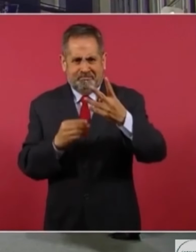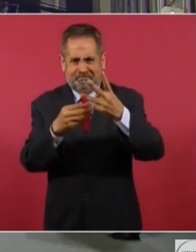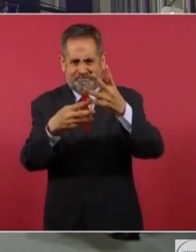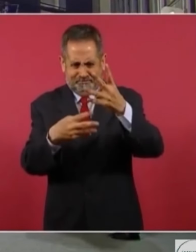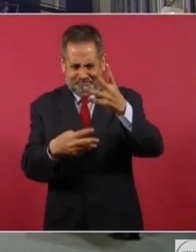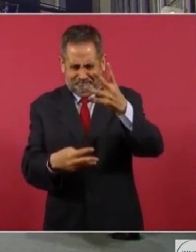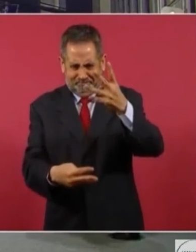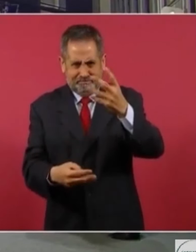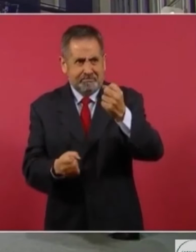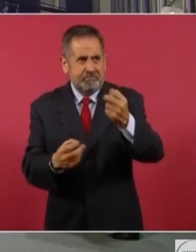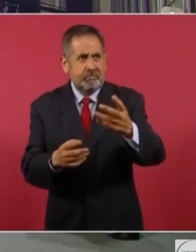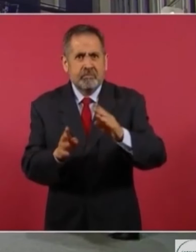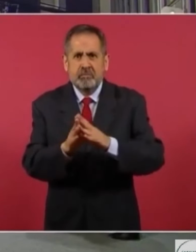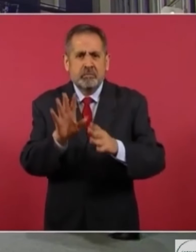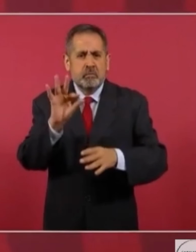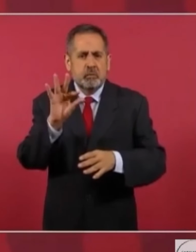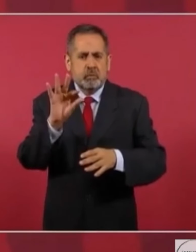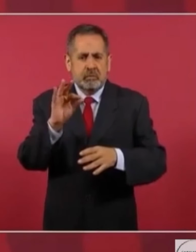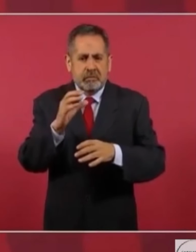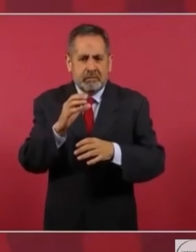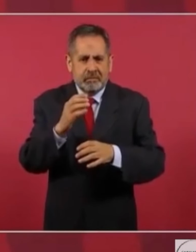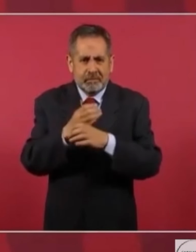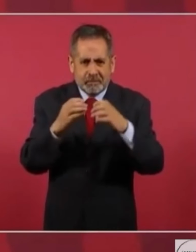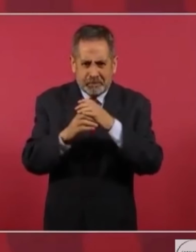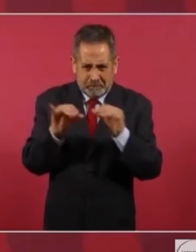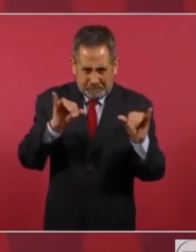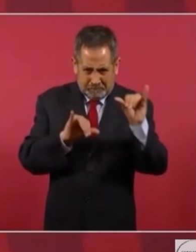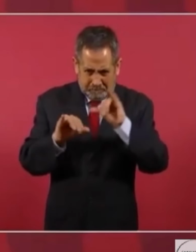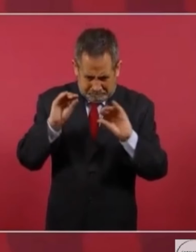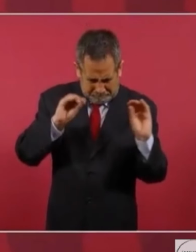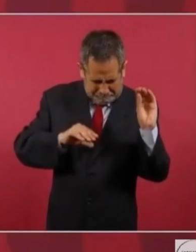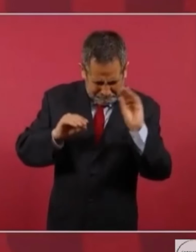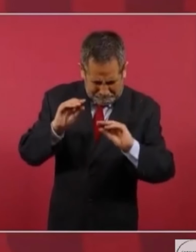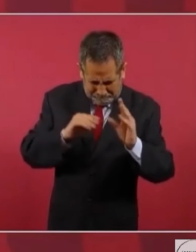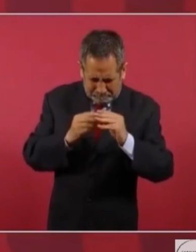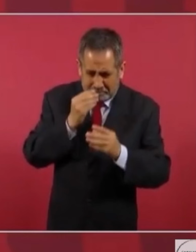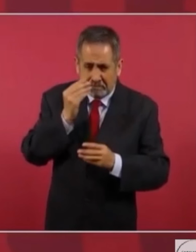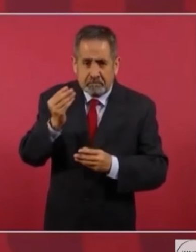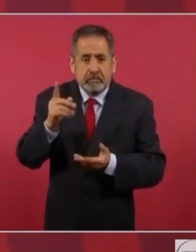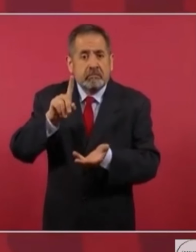como 40 y dañinas.